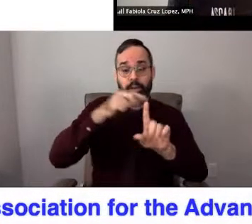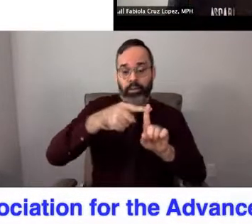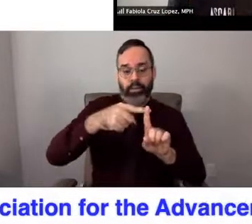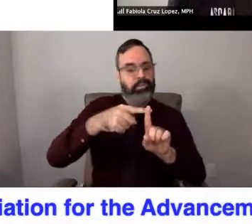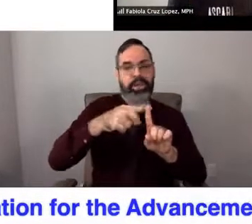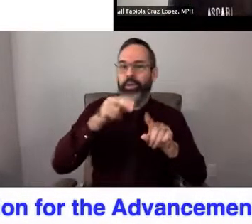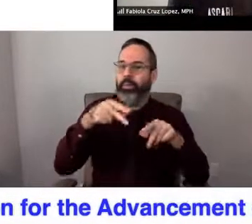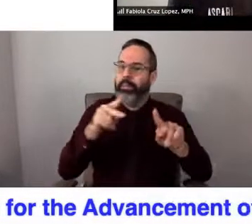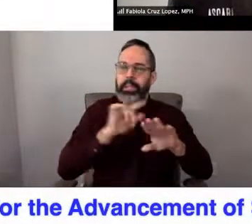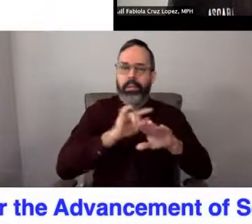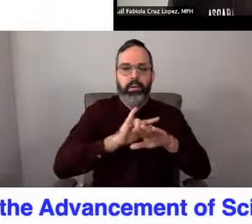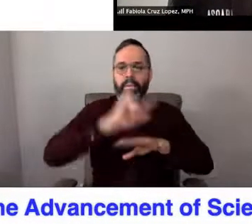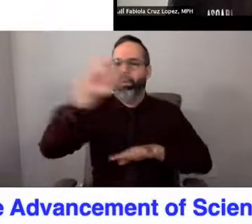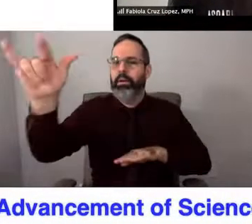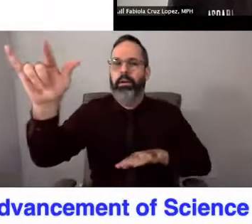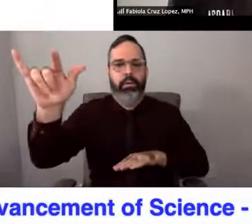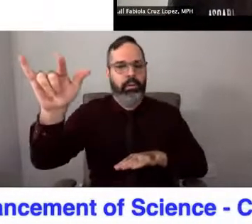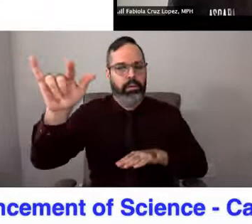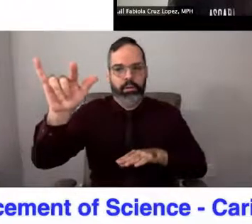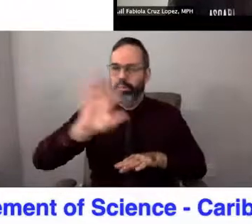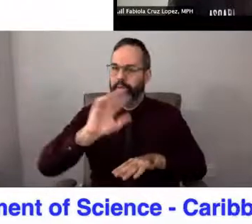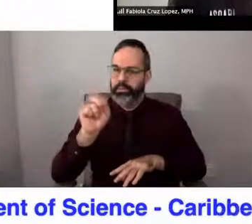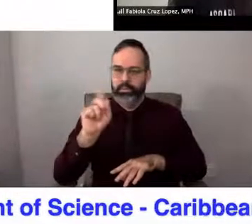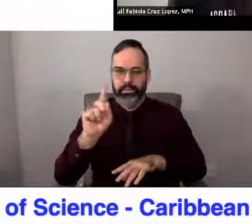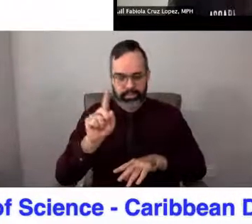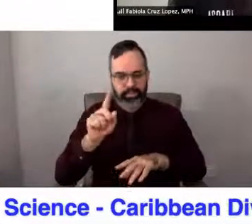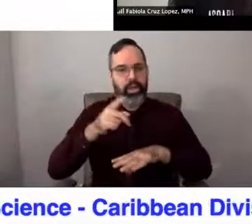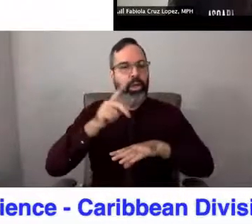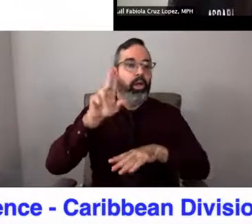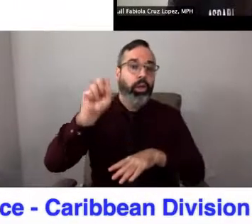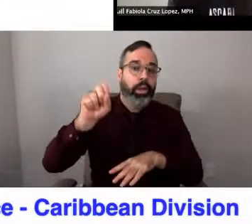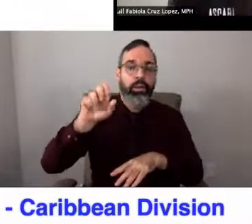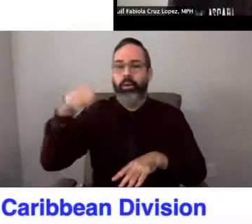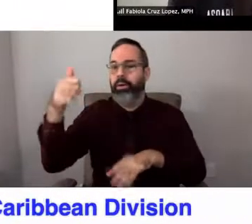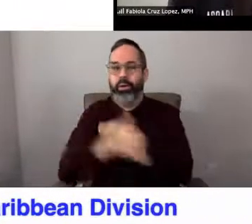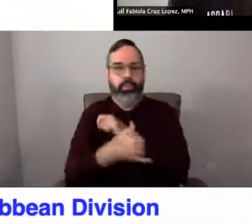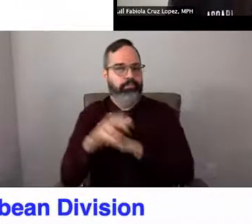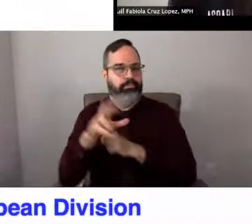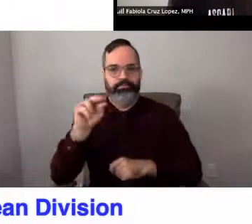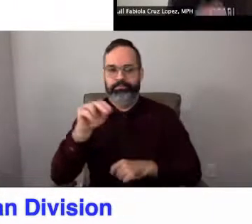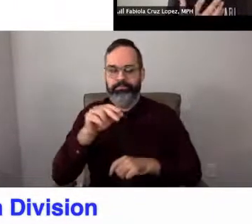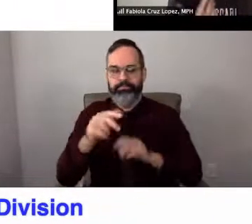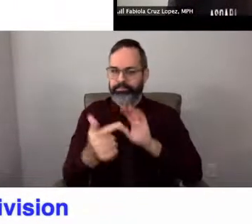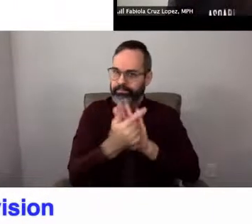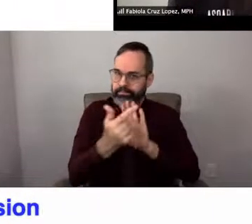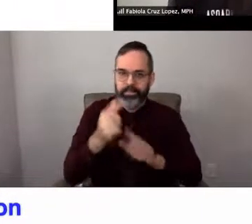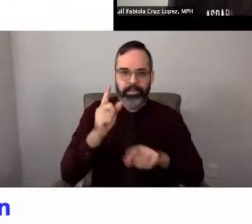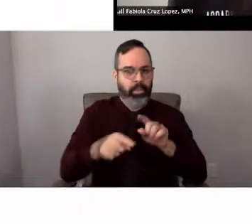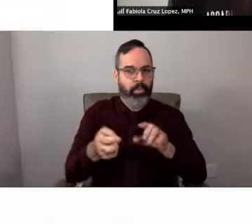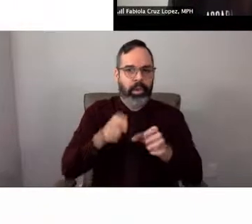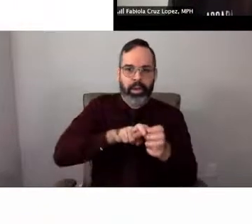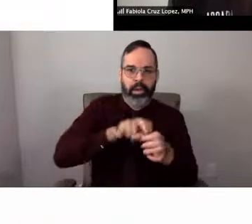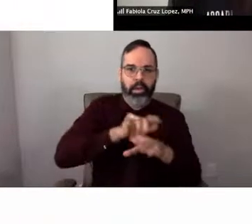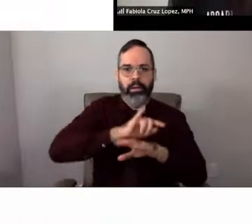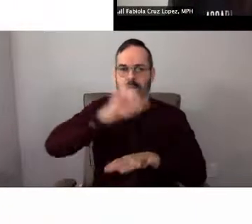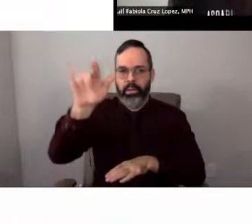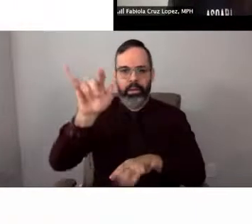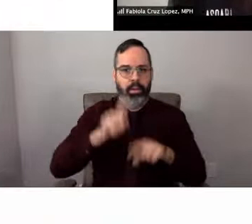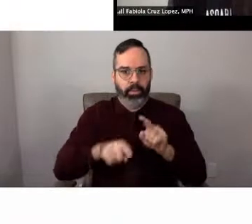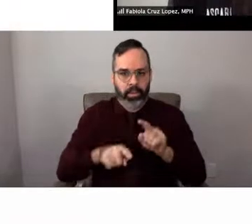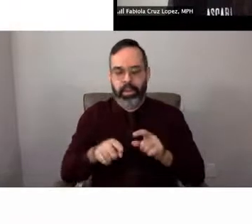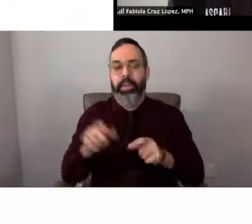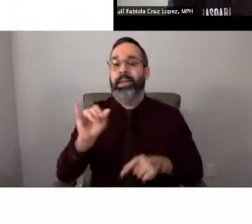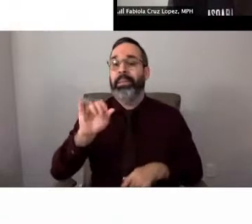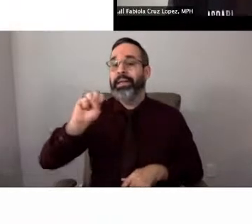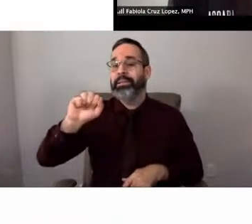salir de Puerto Rico a los Estados Unidos o a otro lugar y viceversa. Aquí también se suma lo que es el SAR Alert, que le